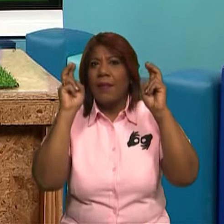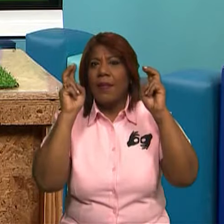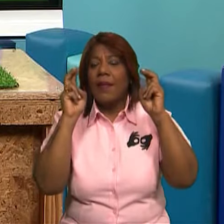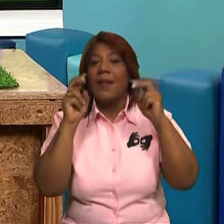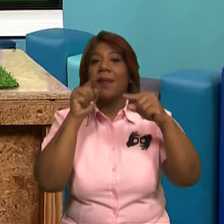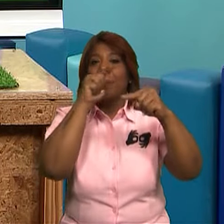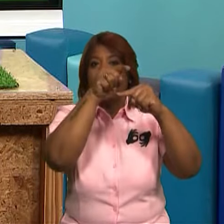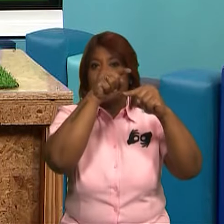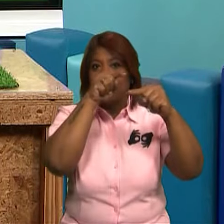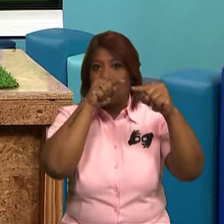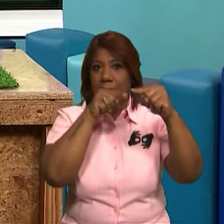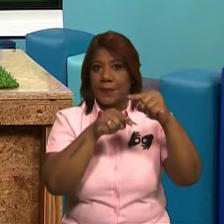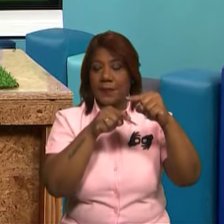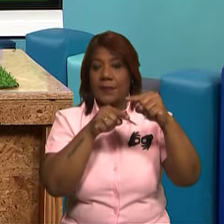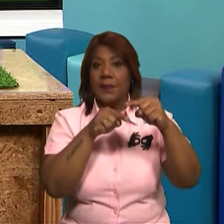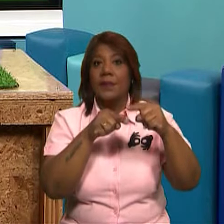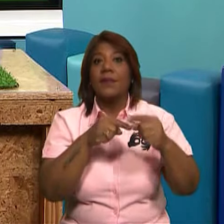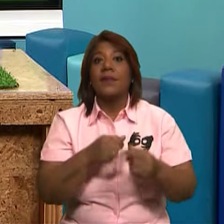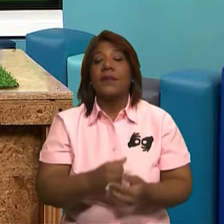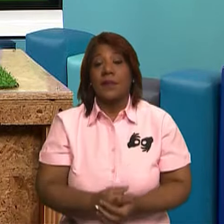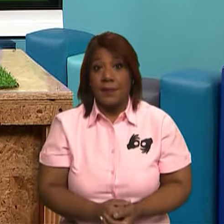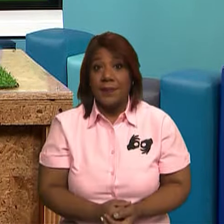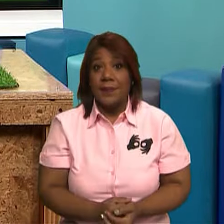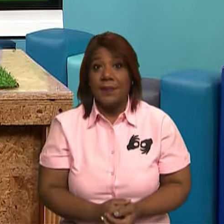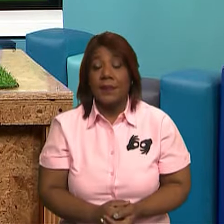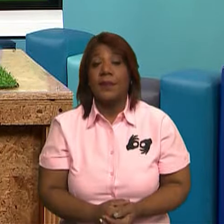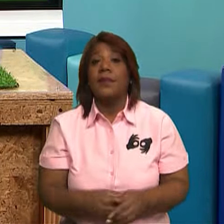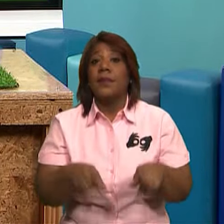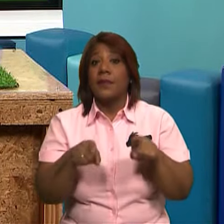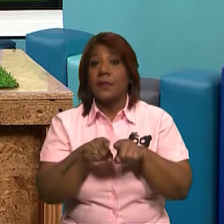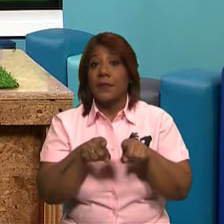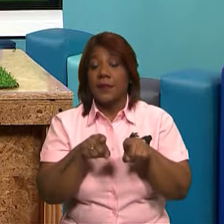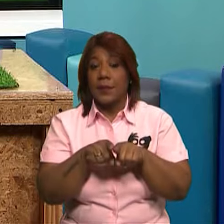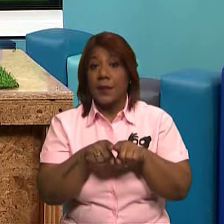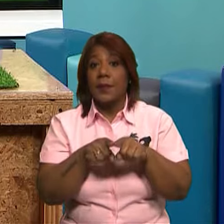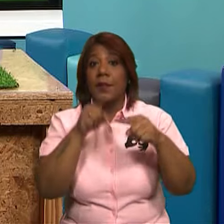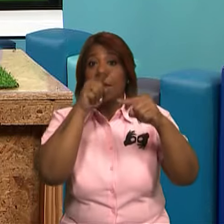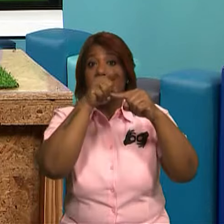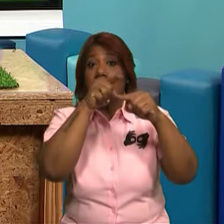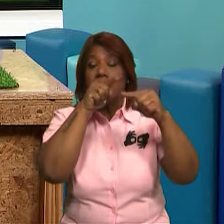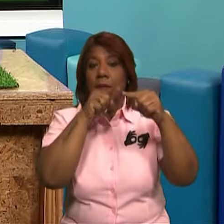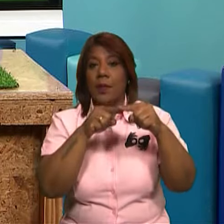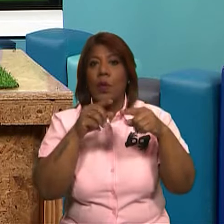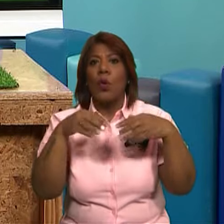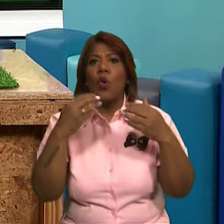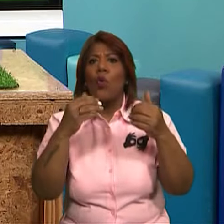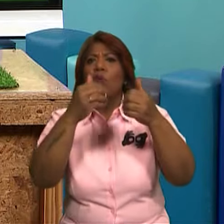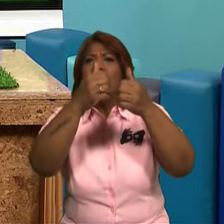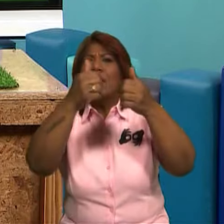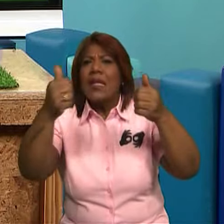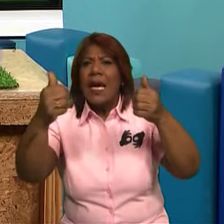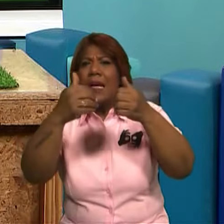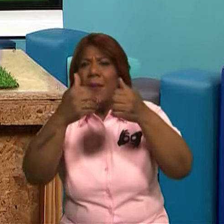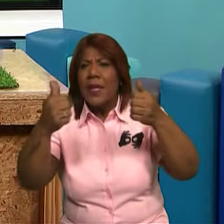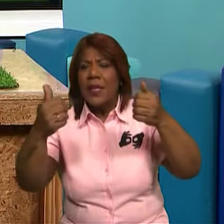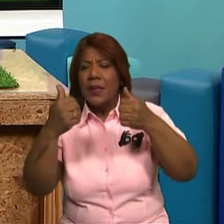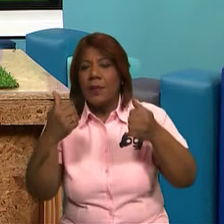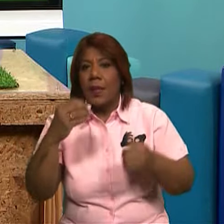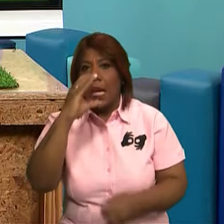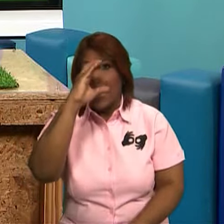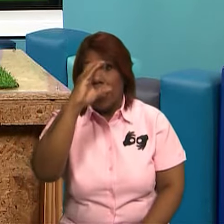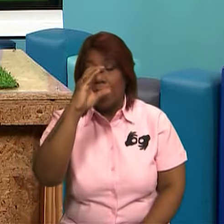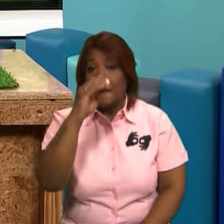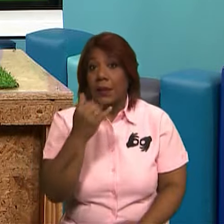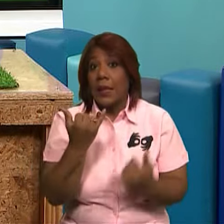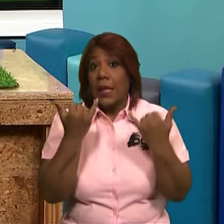división. Y después vamos a ver también la división por descomposición de centena y todo este cuento. Pero aquí vamos a